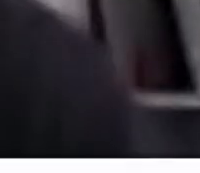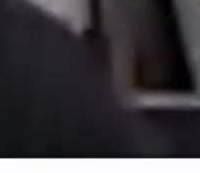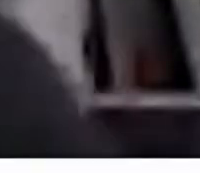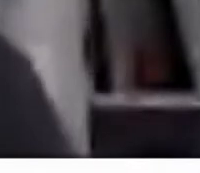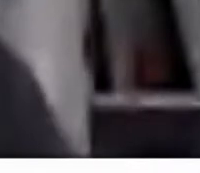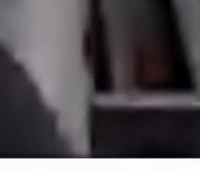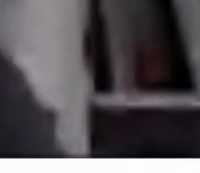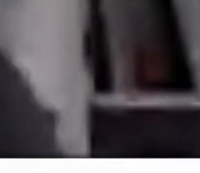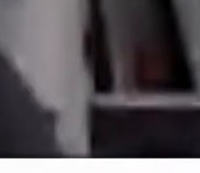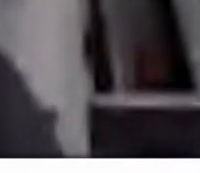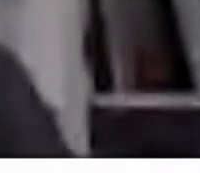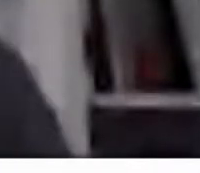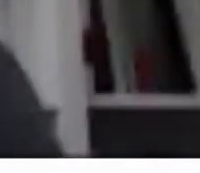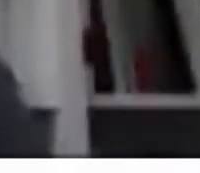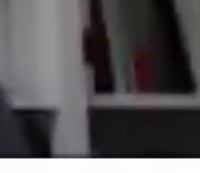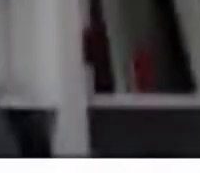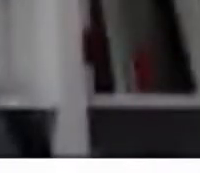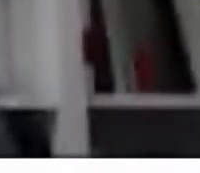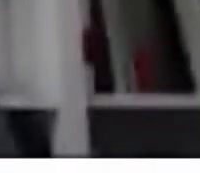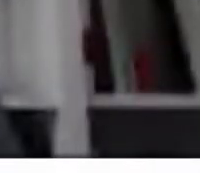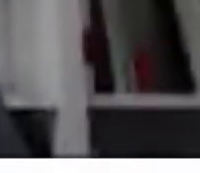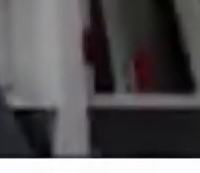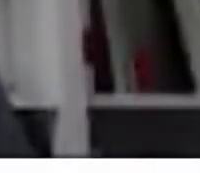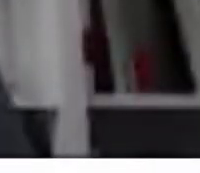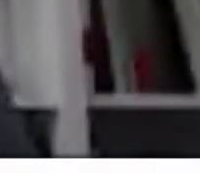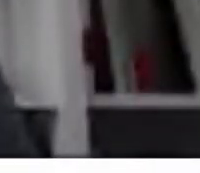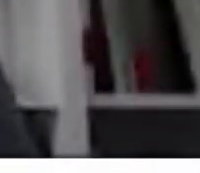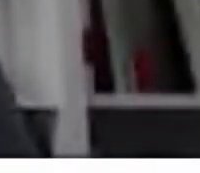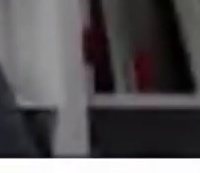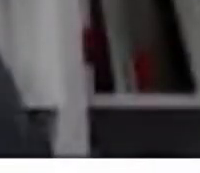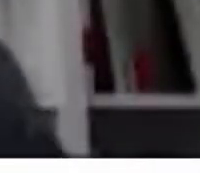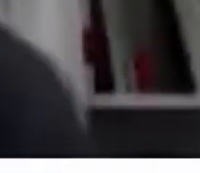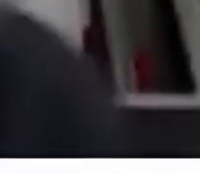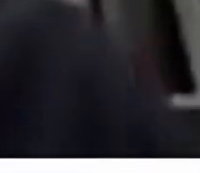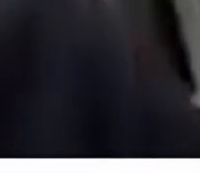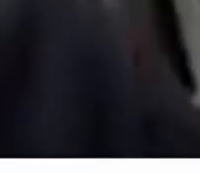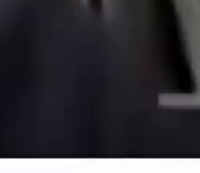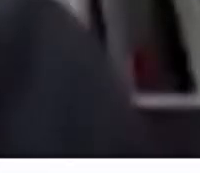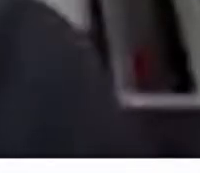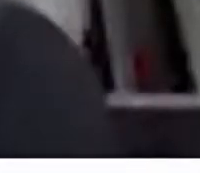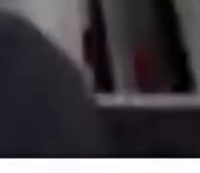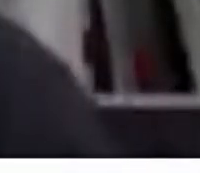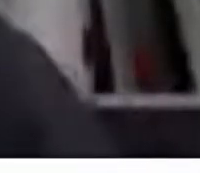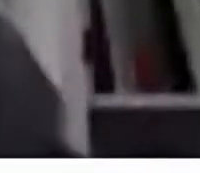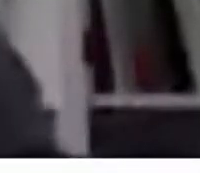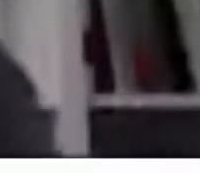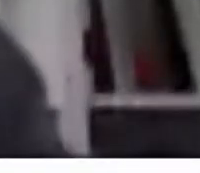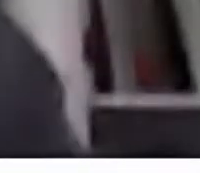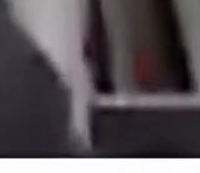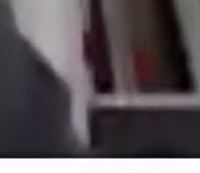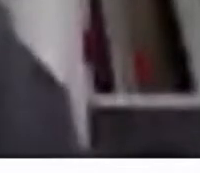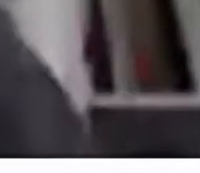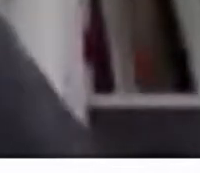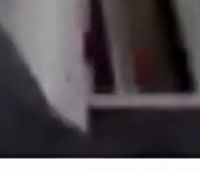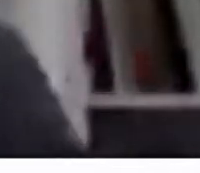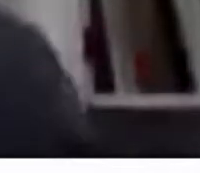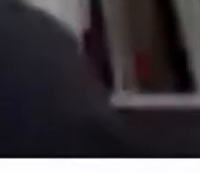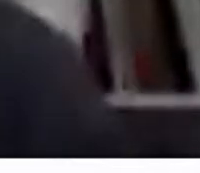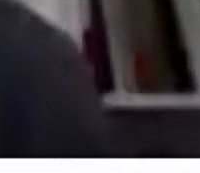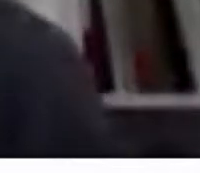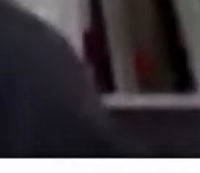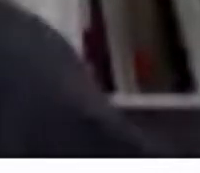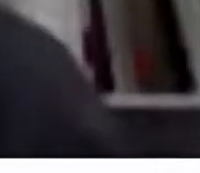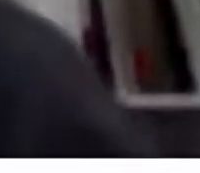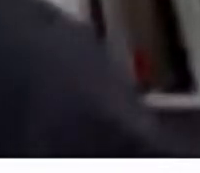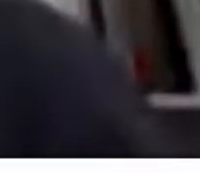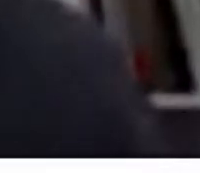hagámonos cargo. ¿Qué es la discusión que se impone en este país? Ni el modelo populista ni el modelo liberal han